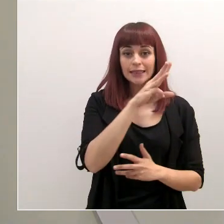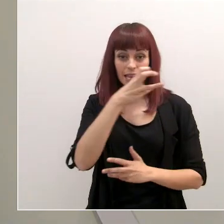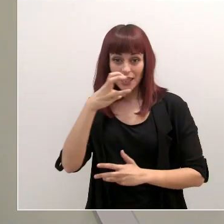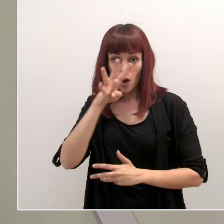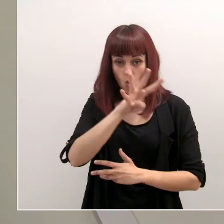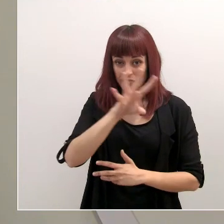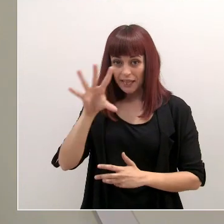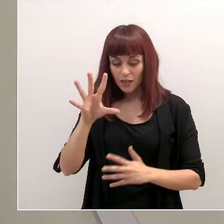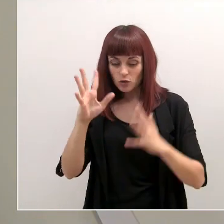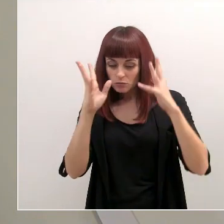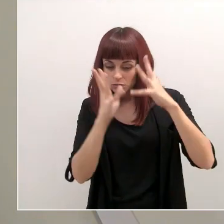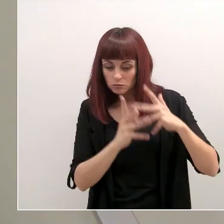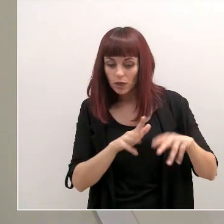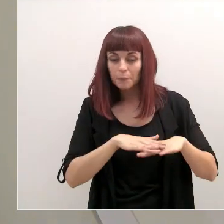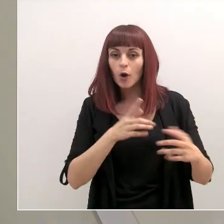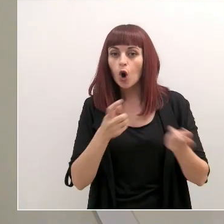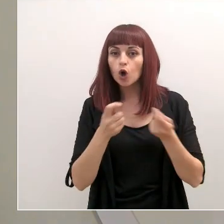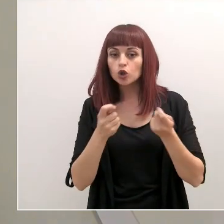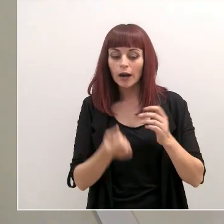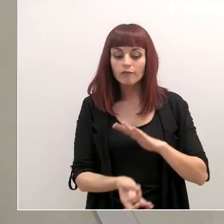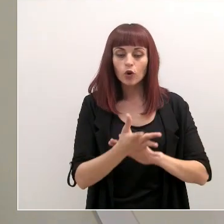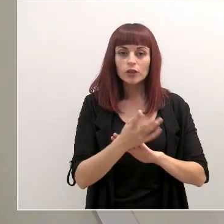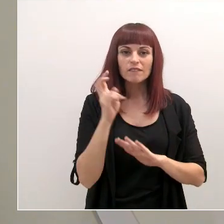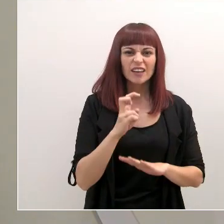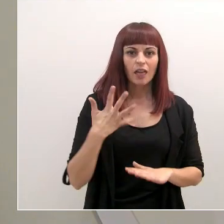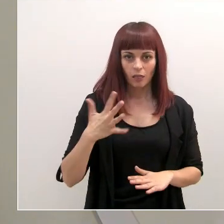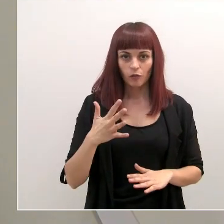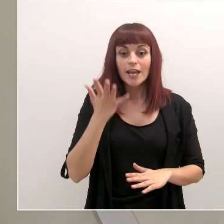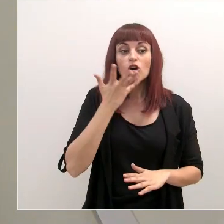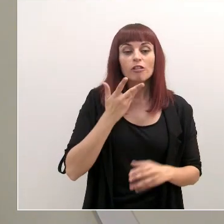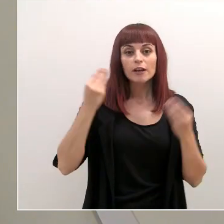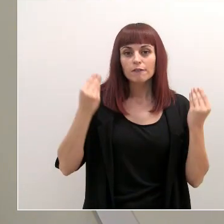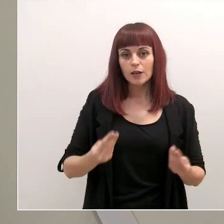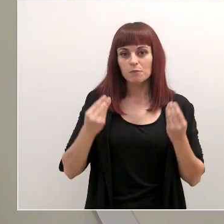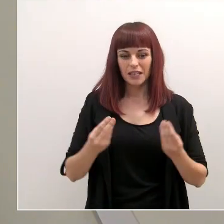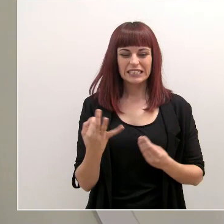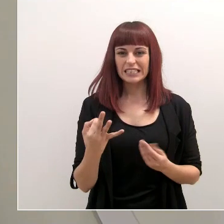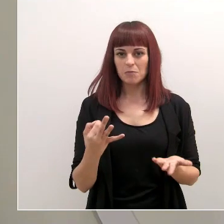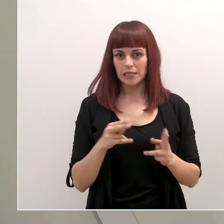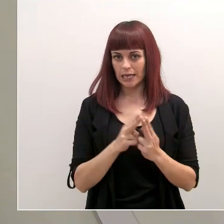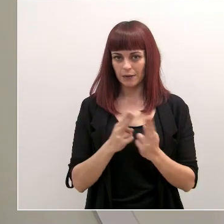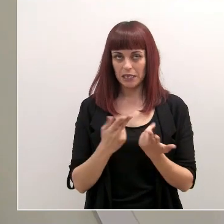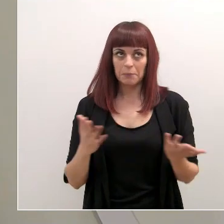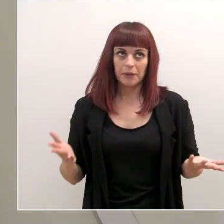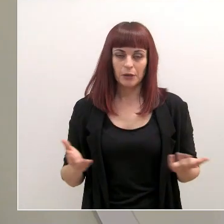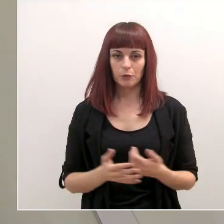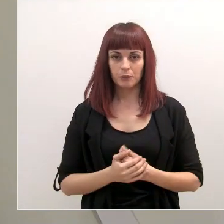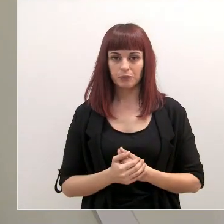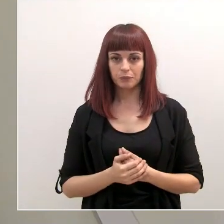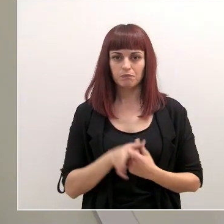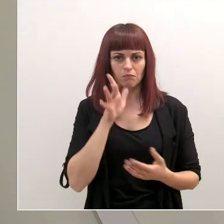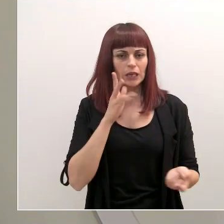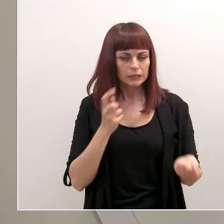personas para controlar el brote y conocer con exactitud qué es lo que puede estar pasando. Pero vamos, en principio